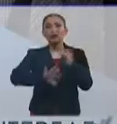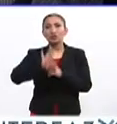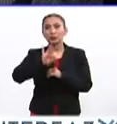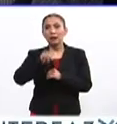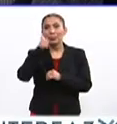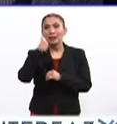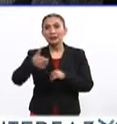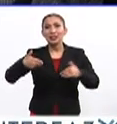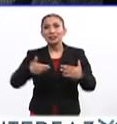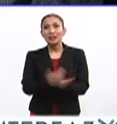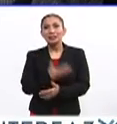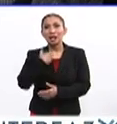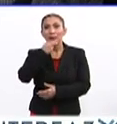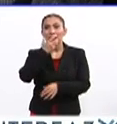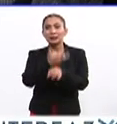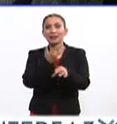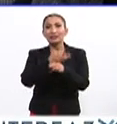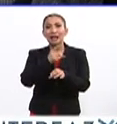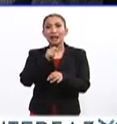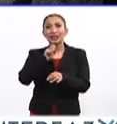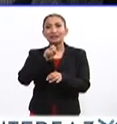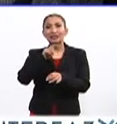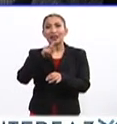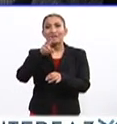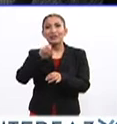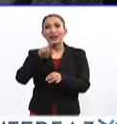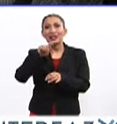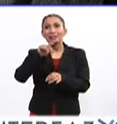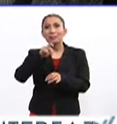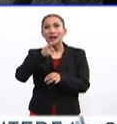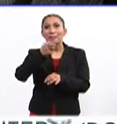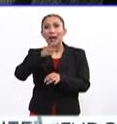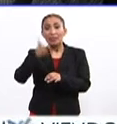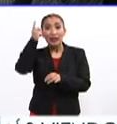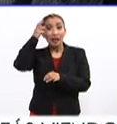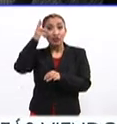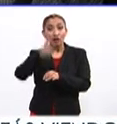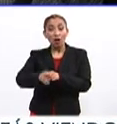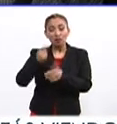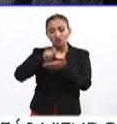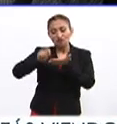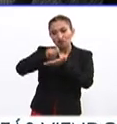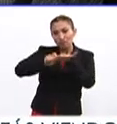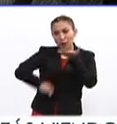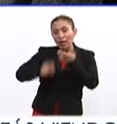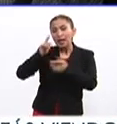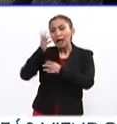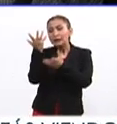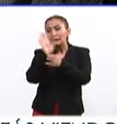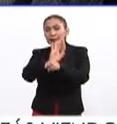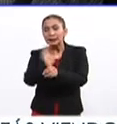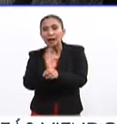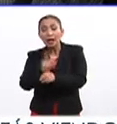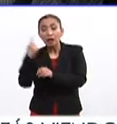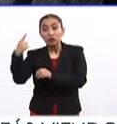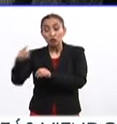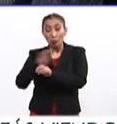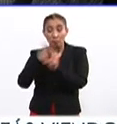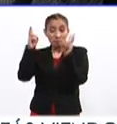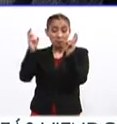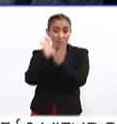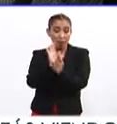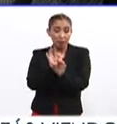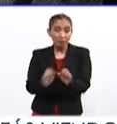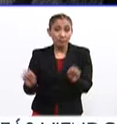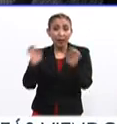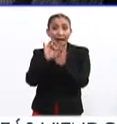En 1946 nace el estadounidense Steven Spielberg, director, guionista y productor de cine. Entre sus filmes